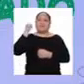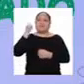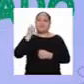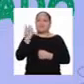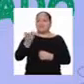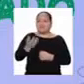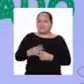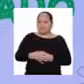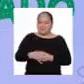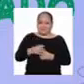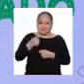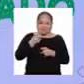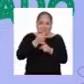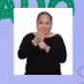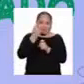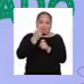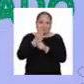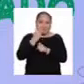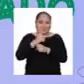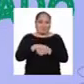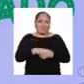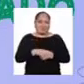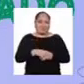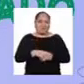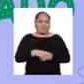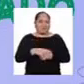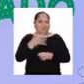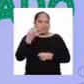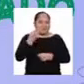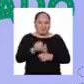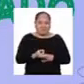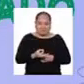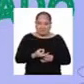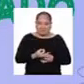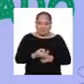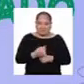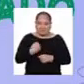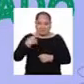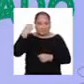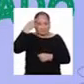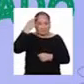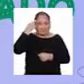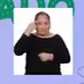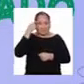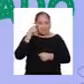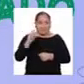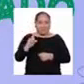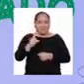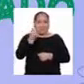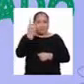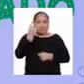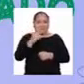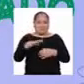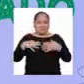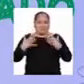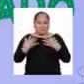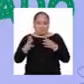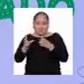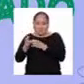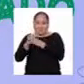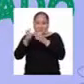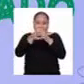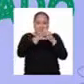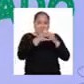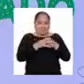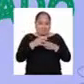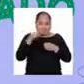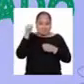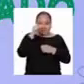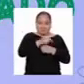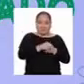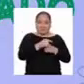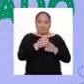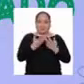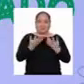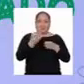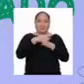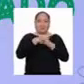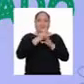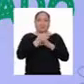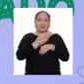Efectivamente, era una broma. En realidad, creo que los únicos datos que se pueden agrupar, en este